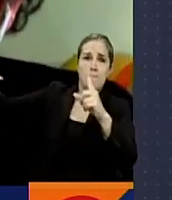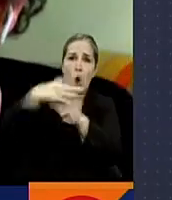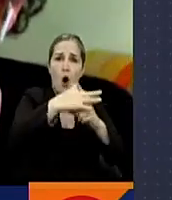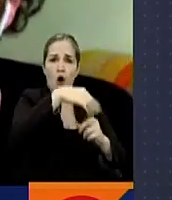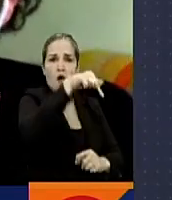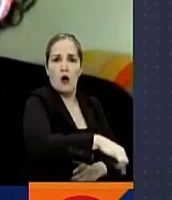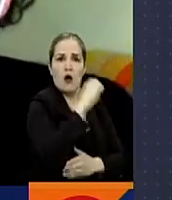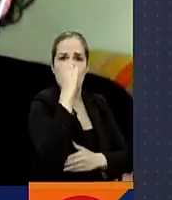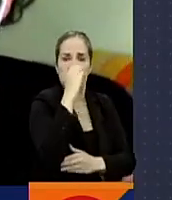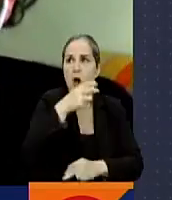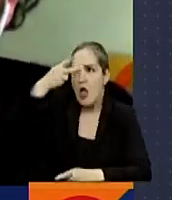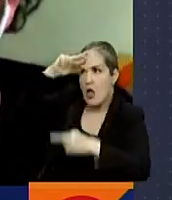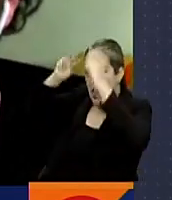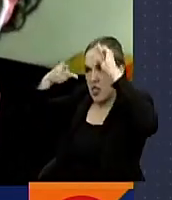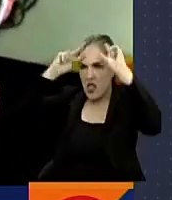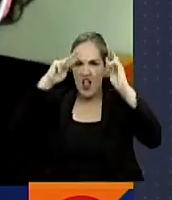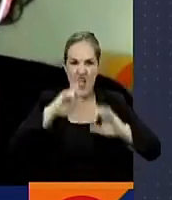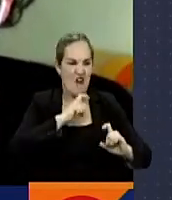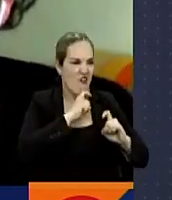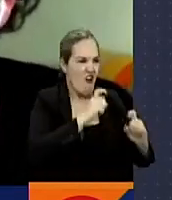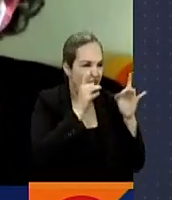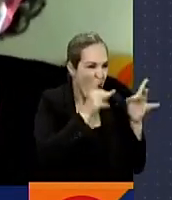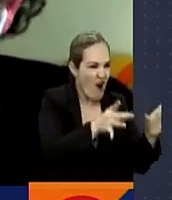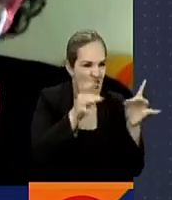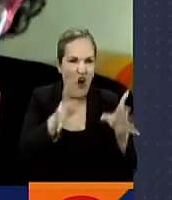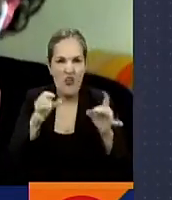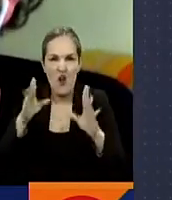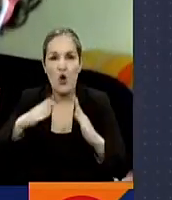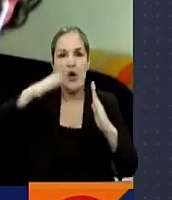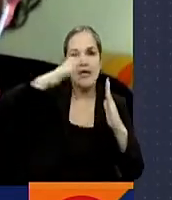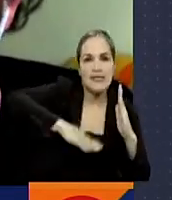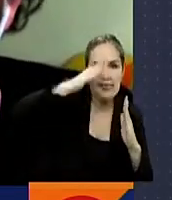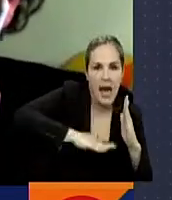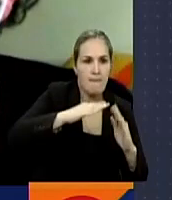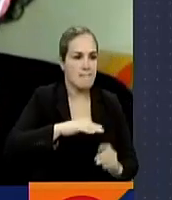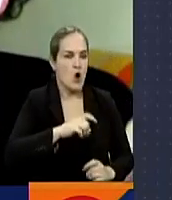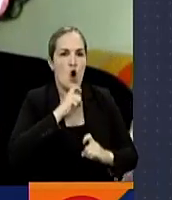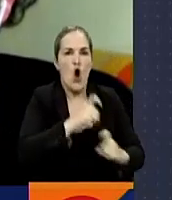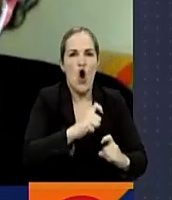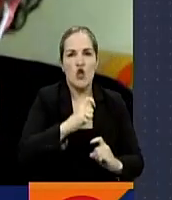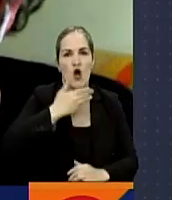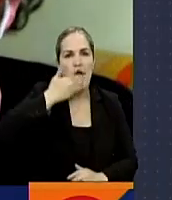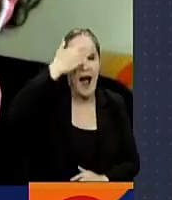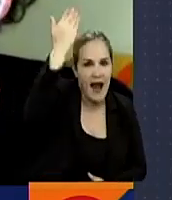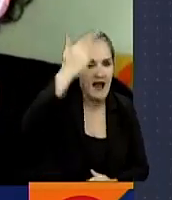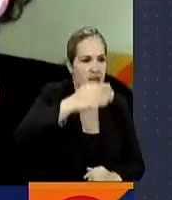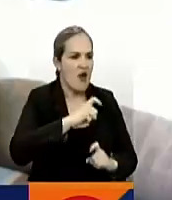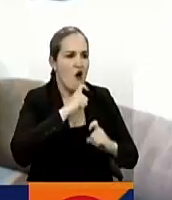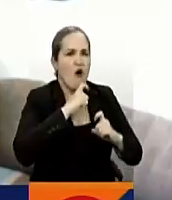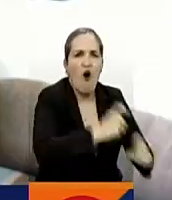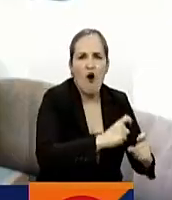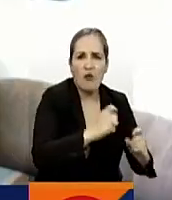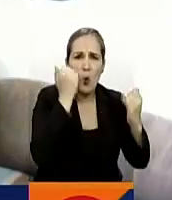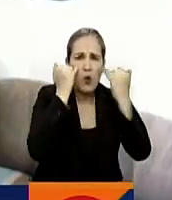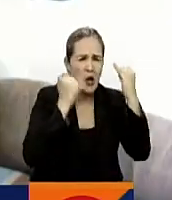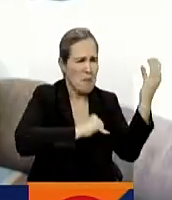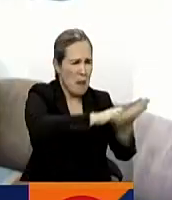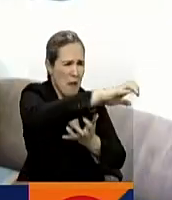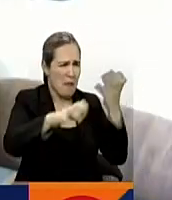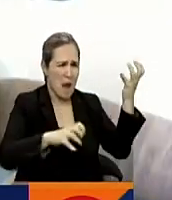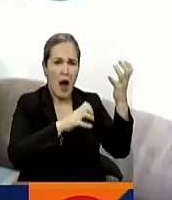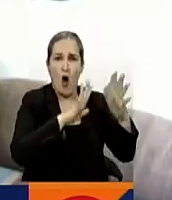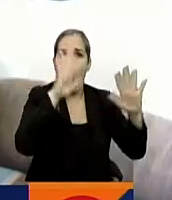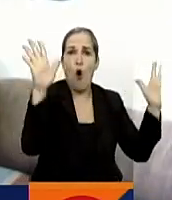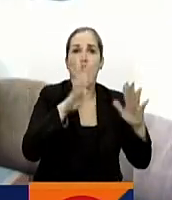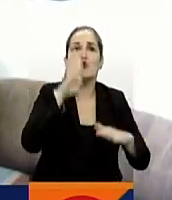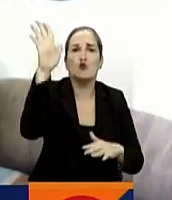antisemitismo la arabofobia y la islamofobia y aquellas personas de origen árabe aquellas personas judías aquellas personas musulmanas